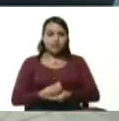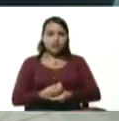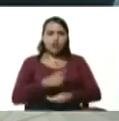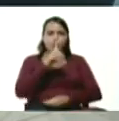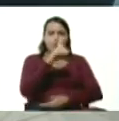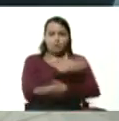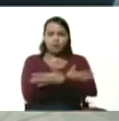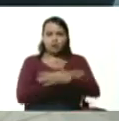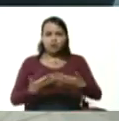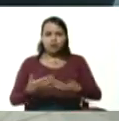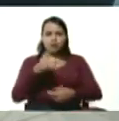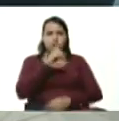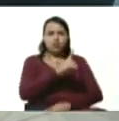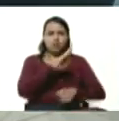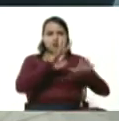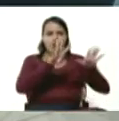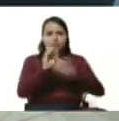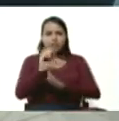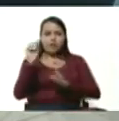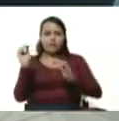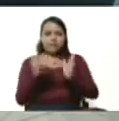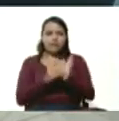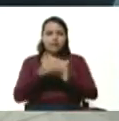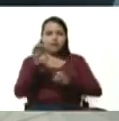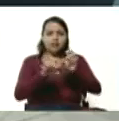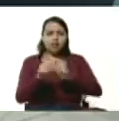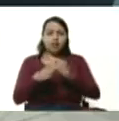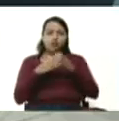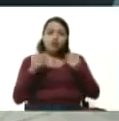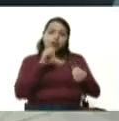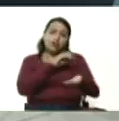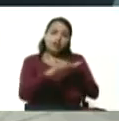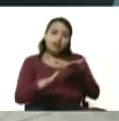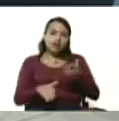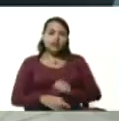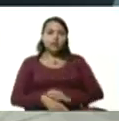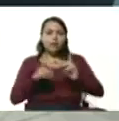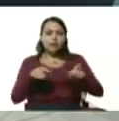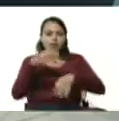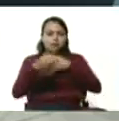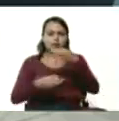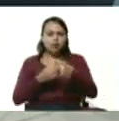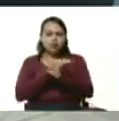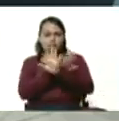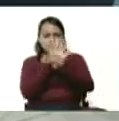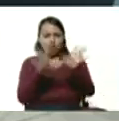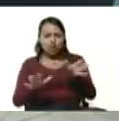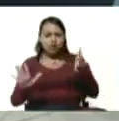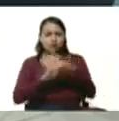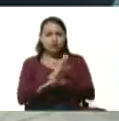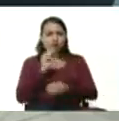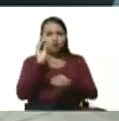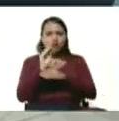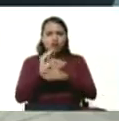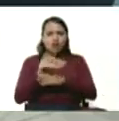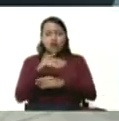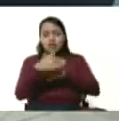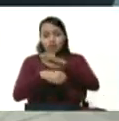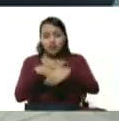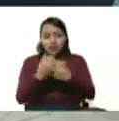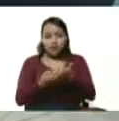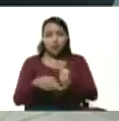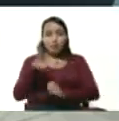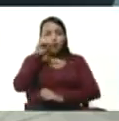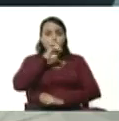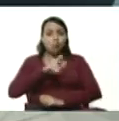.190.000 pruebas todas ellas gratuitas y ha hecho énfasis también en la prevención el lavado de las manos el uso del tapabocas es